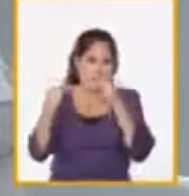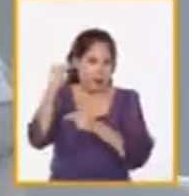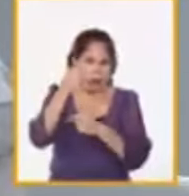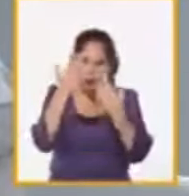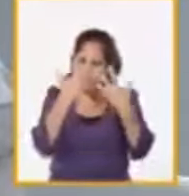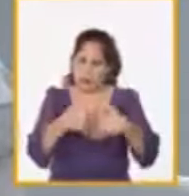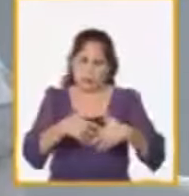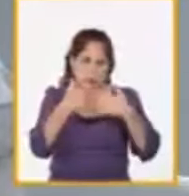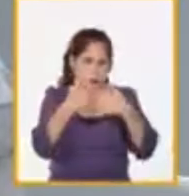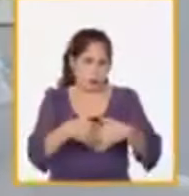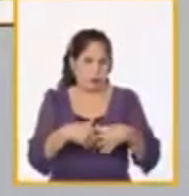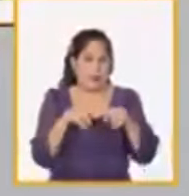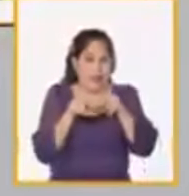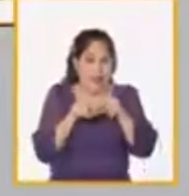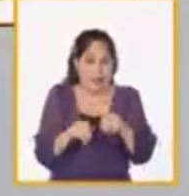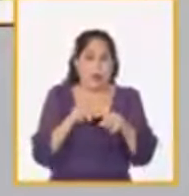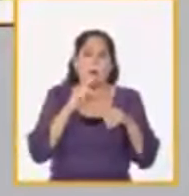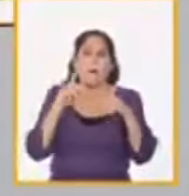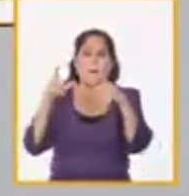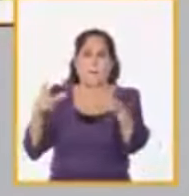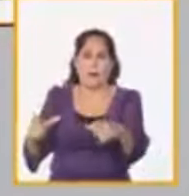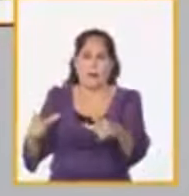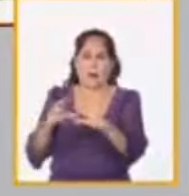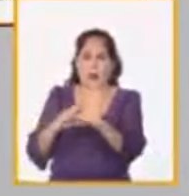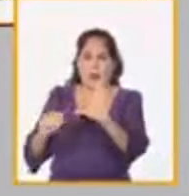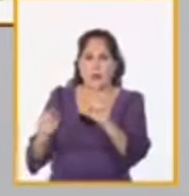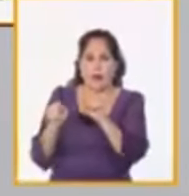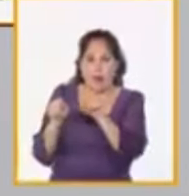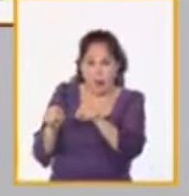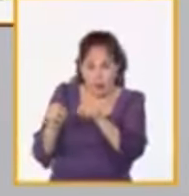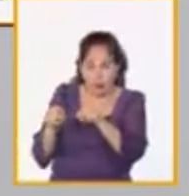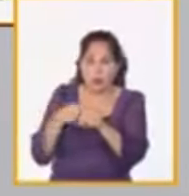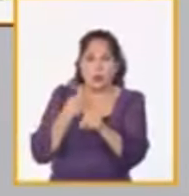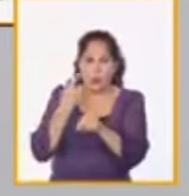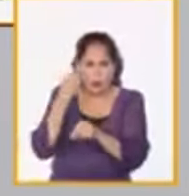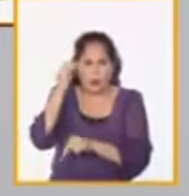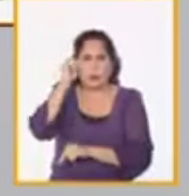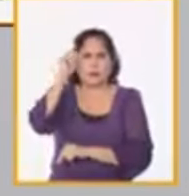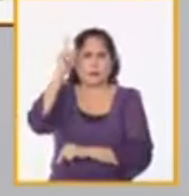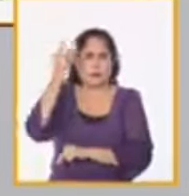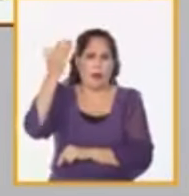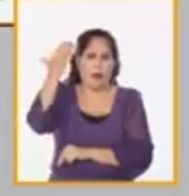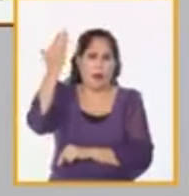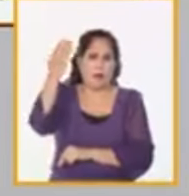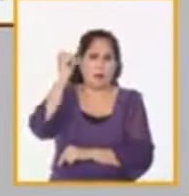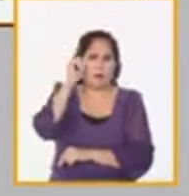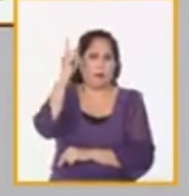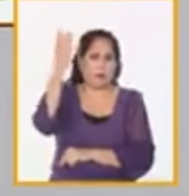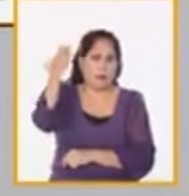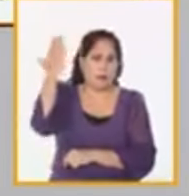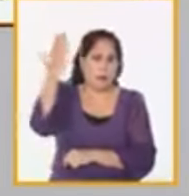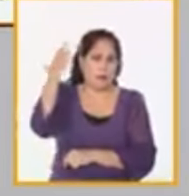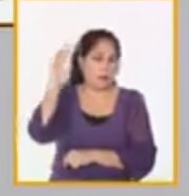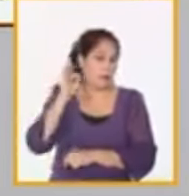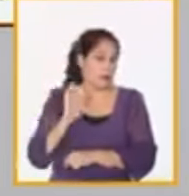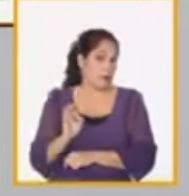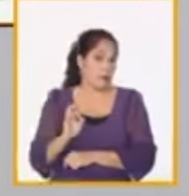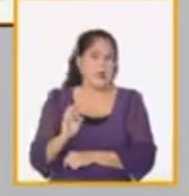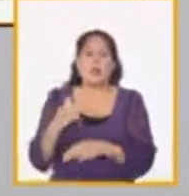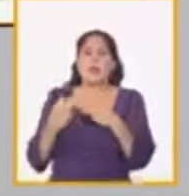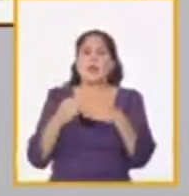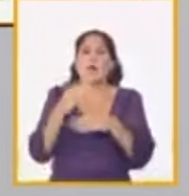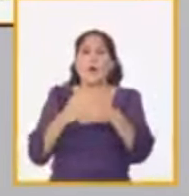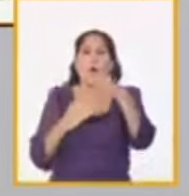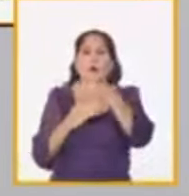la presa Jibara. Y nosotros, teniendo en cuenta experiencia de otros años, construimos una